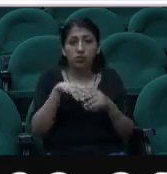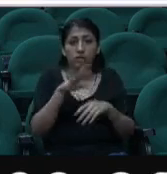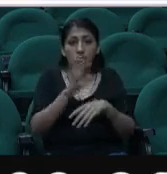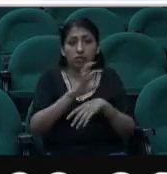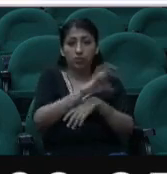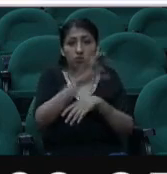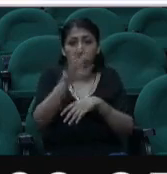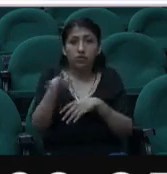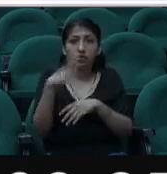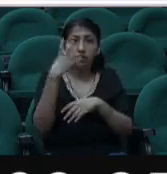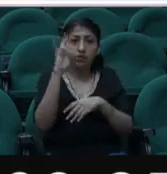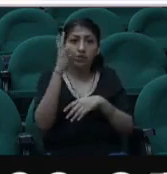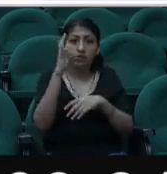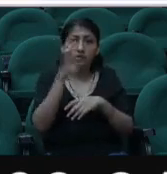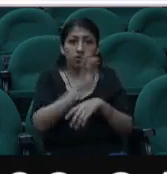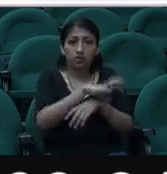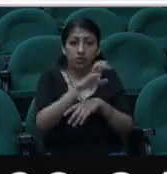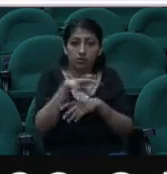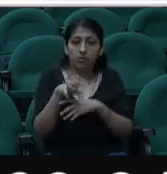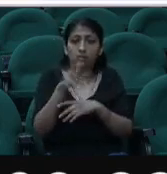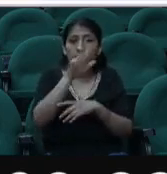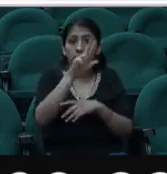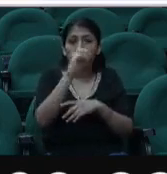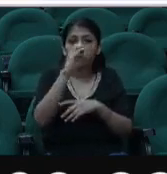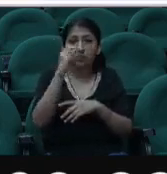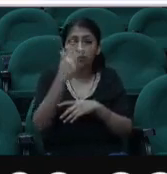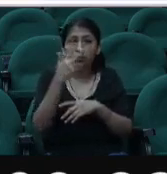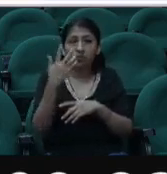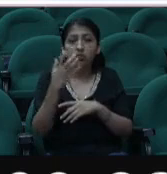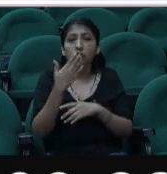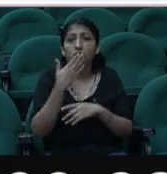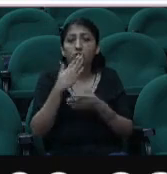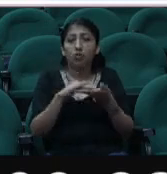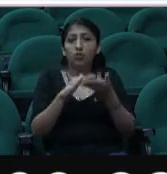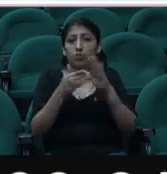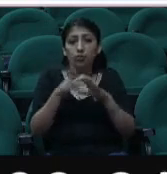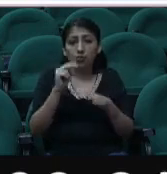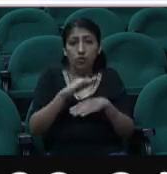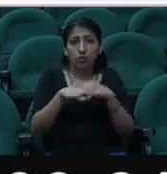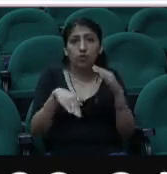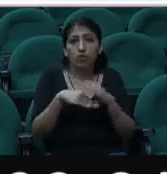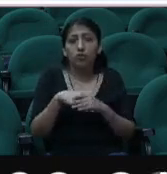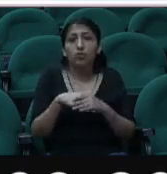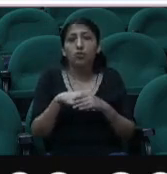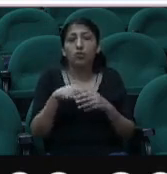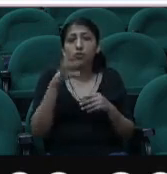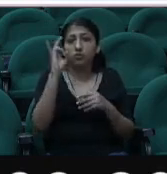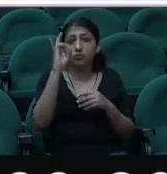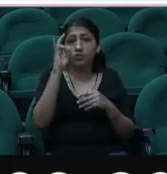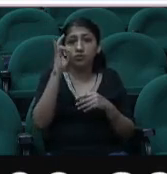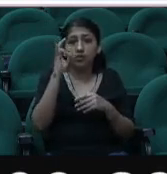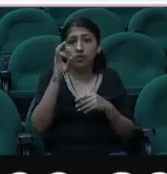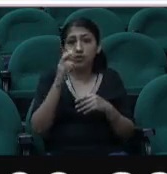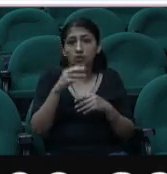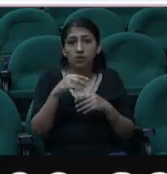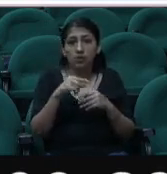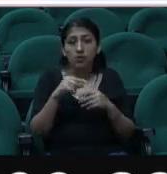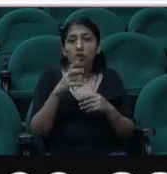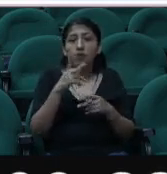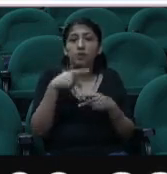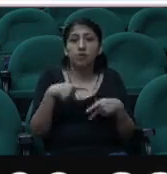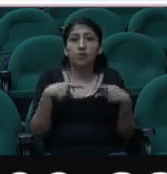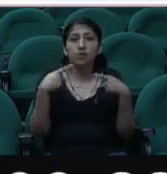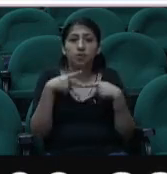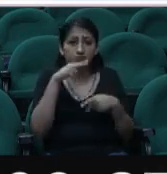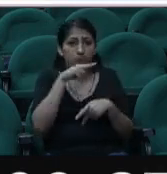las 17 parroquias las 300 3 comunidades no en su totalidad las 7 nacionalidades el vivir esa